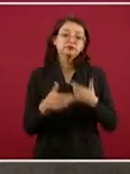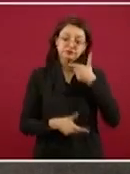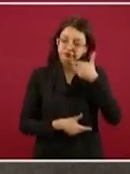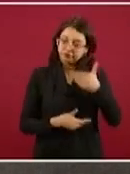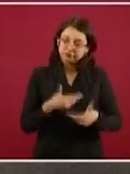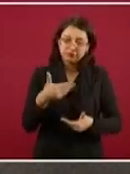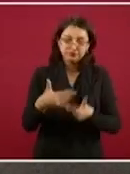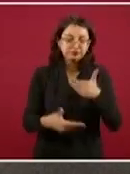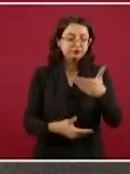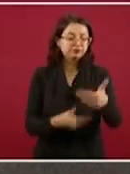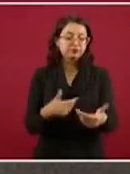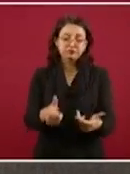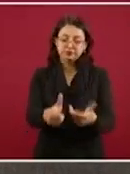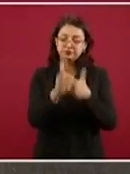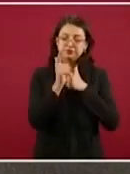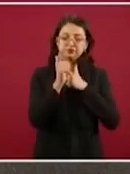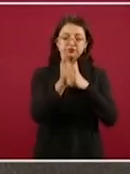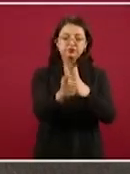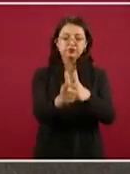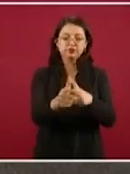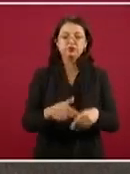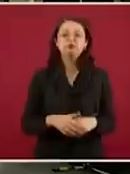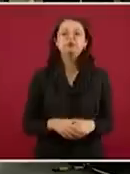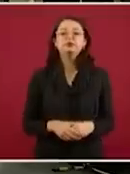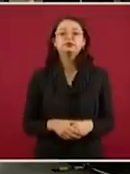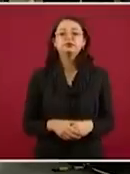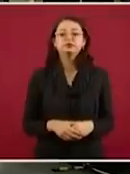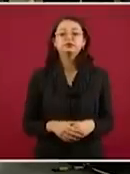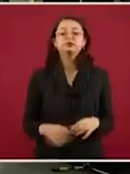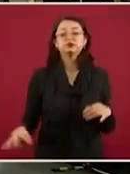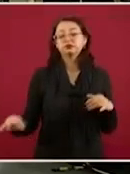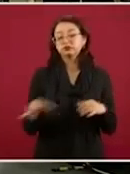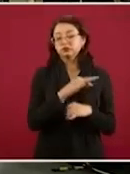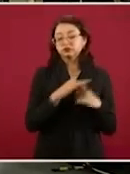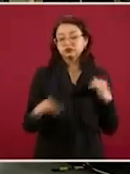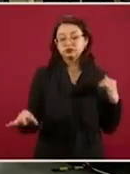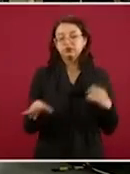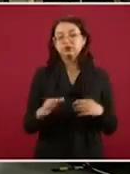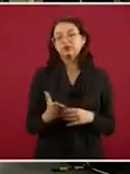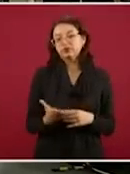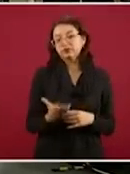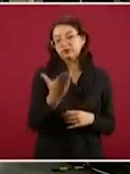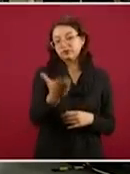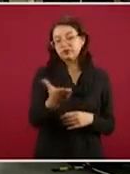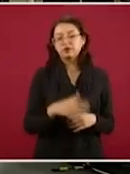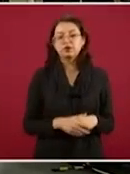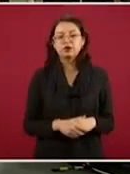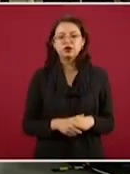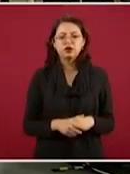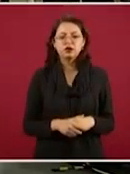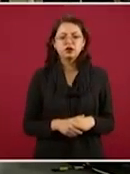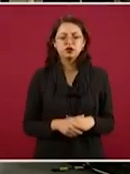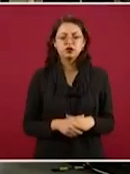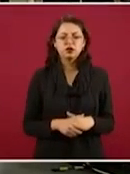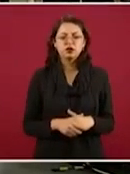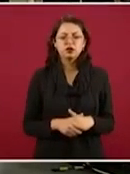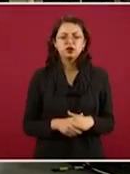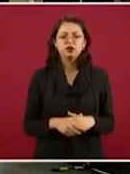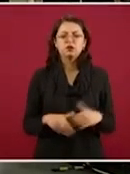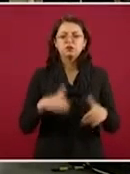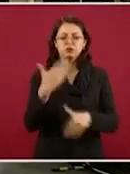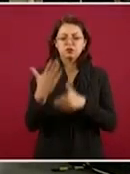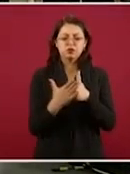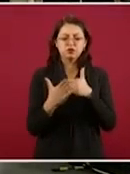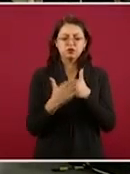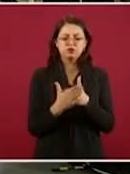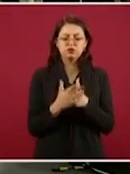avanzando en este terreno. Y como última pregunta, presidente, ¿cómo ve la redacción de los sueldos para los senadores en 2020 que